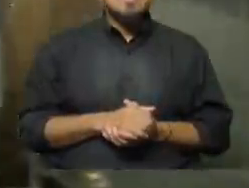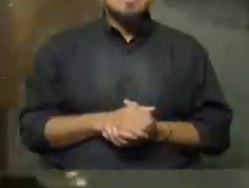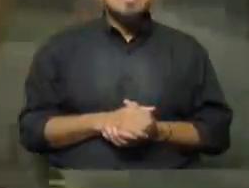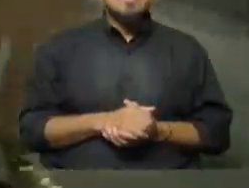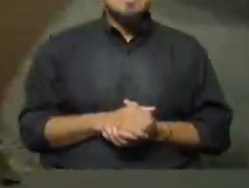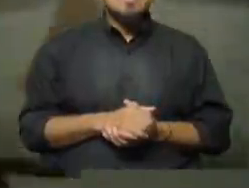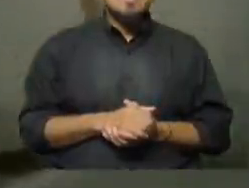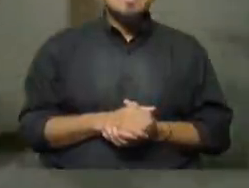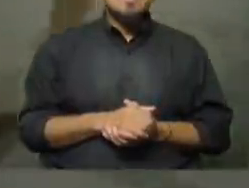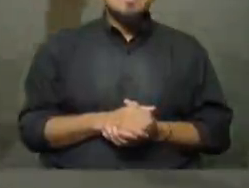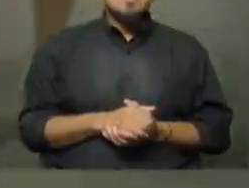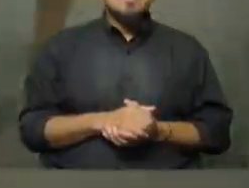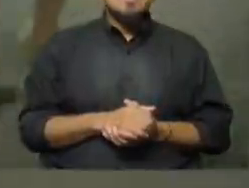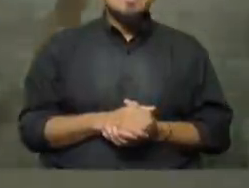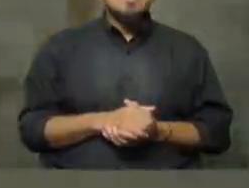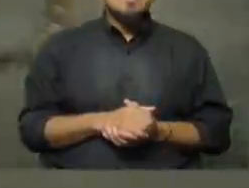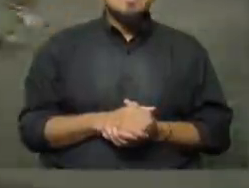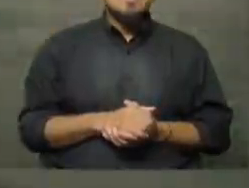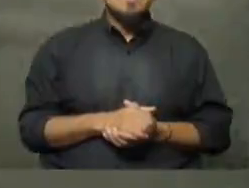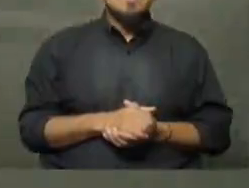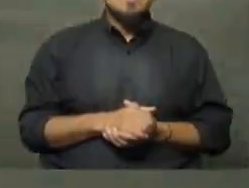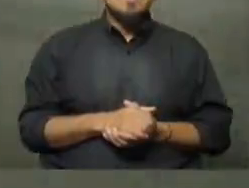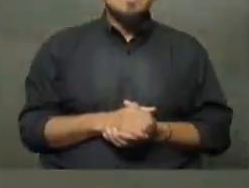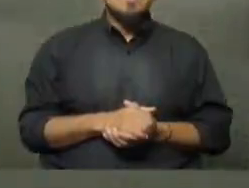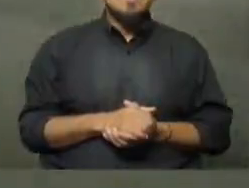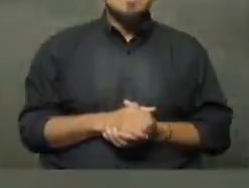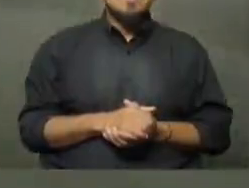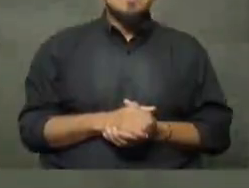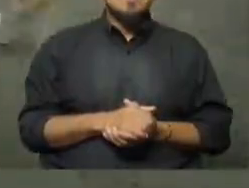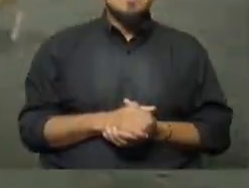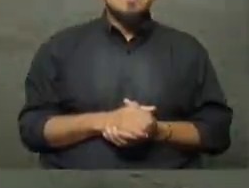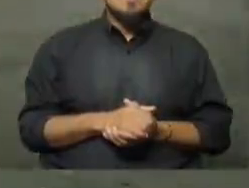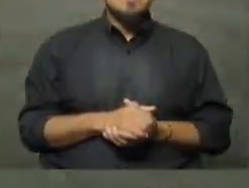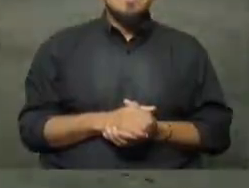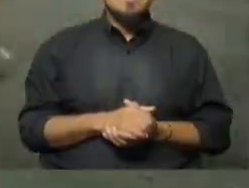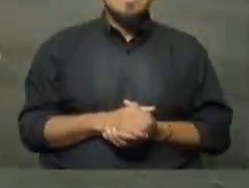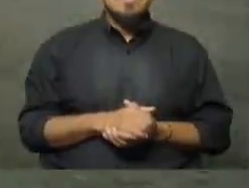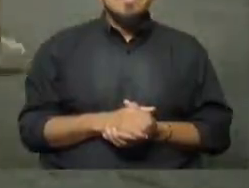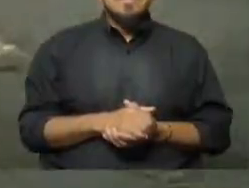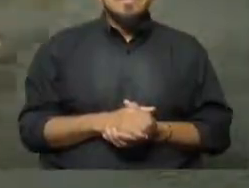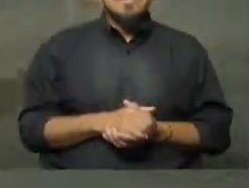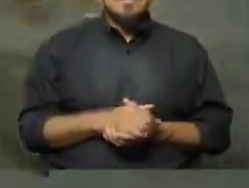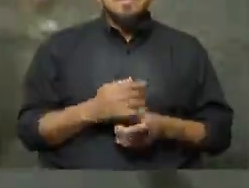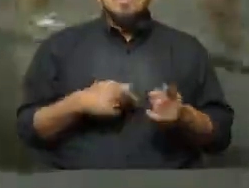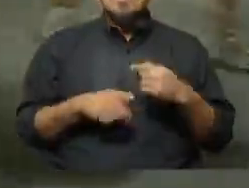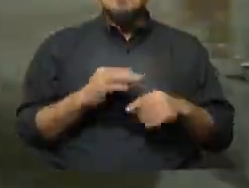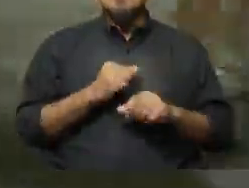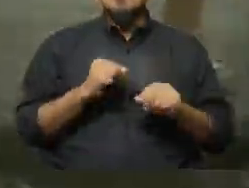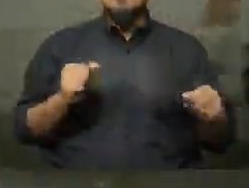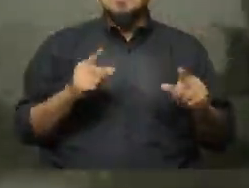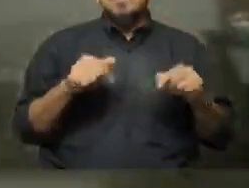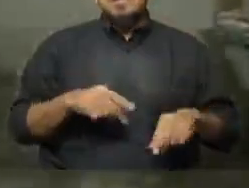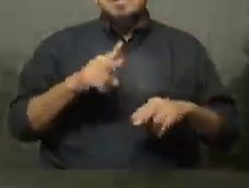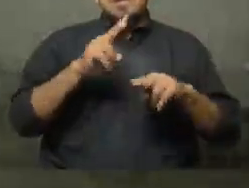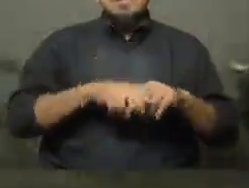Sí, cómo no, claro que sí. Y si puede, trate de traerlos a la silla, porque así puede estar tranquila y disfrutar